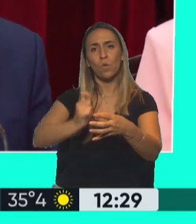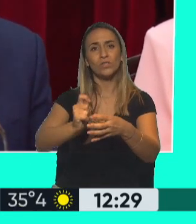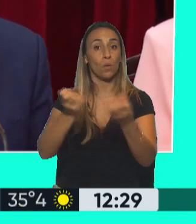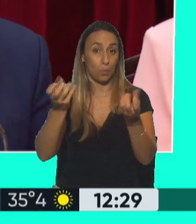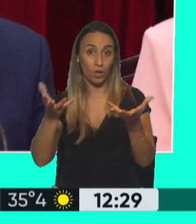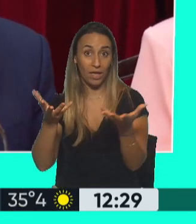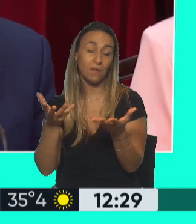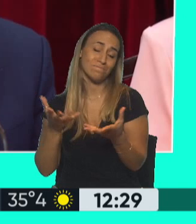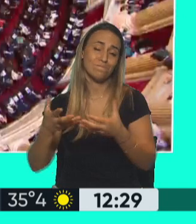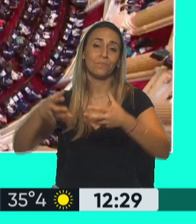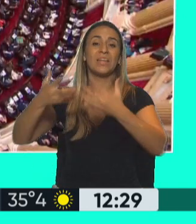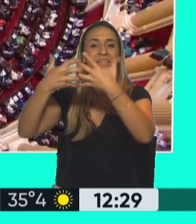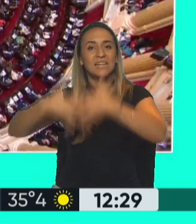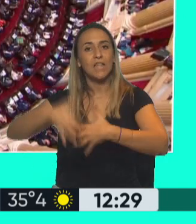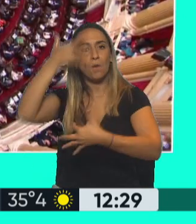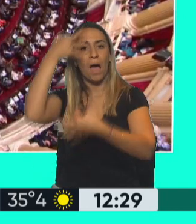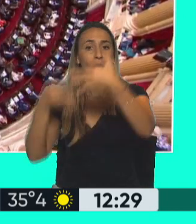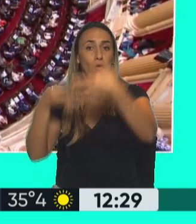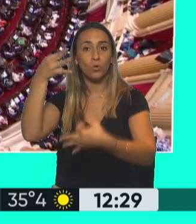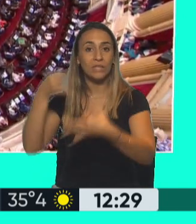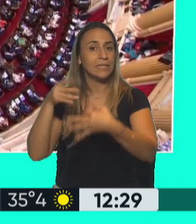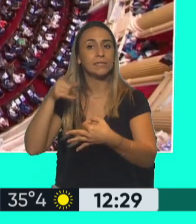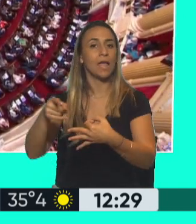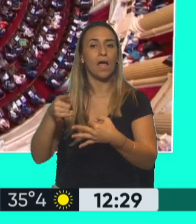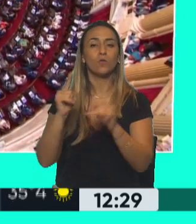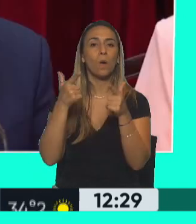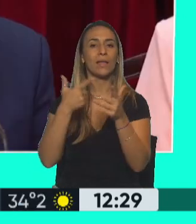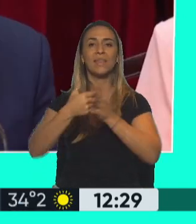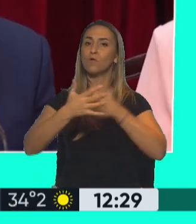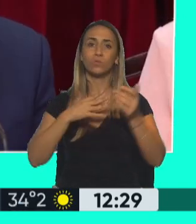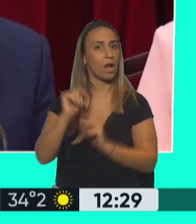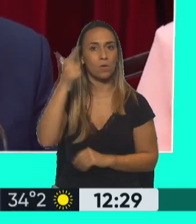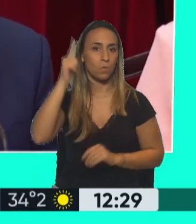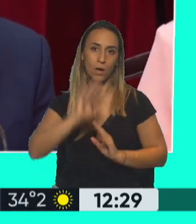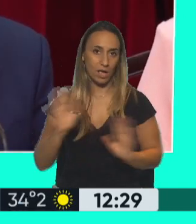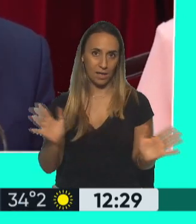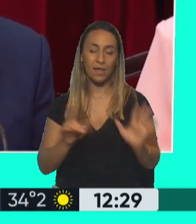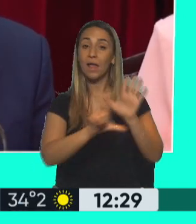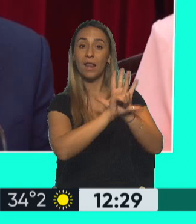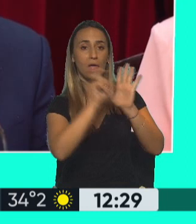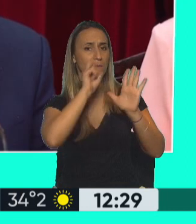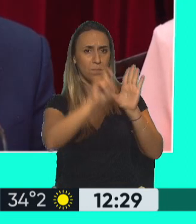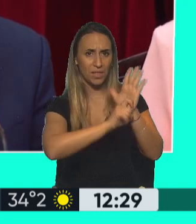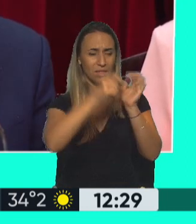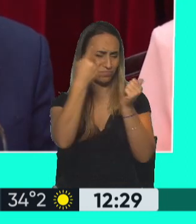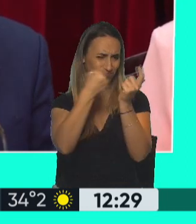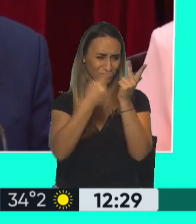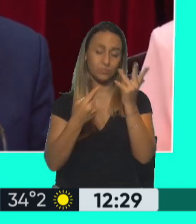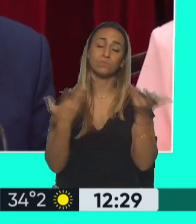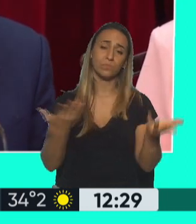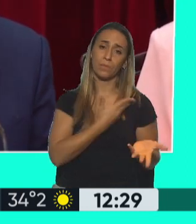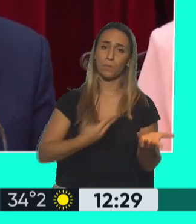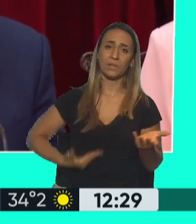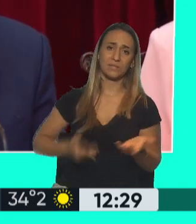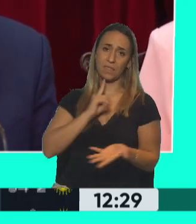justicia que está actuando de manera parcial, de manera inconstitucional, por fuera de la ley, etc. Me parece que en eso la claridad del